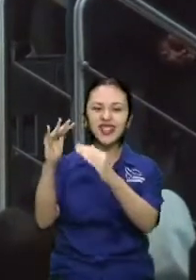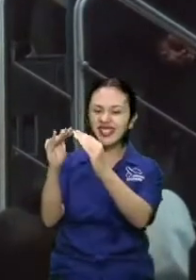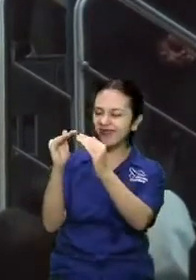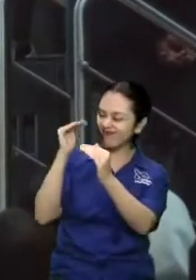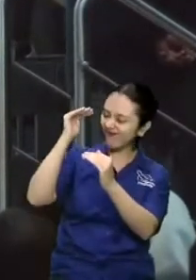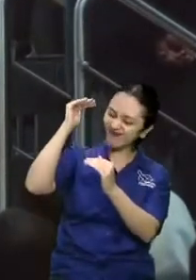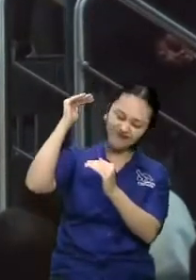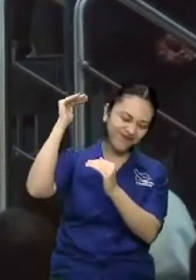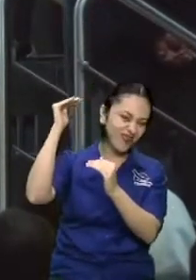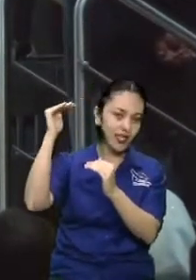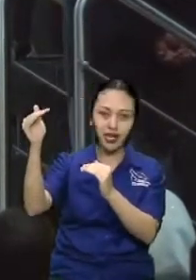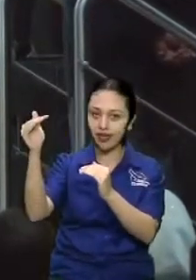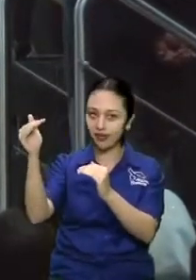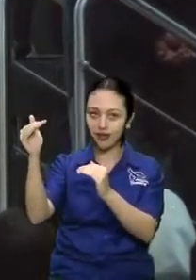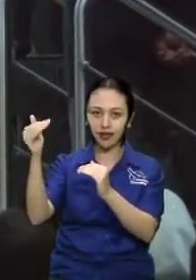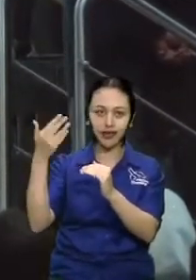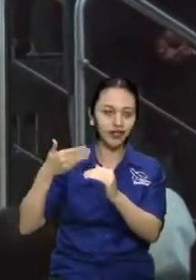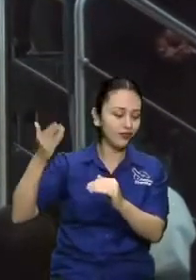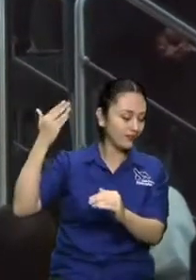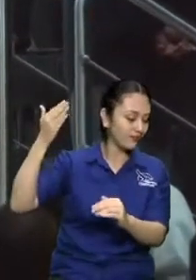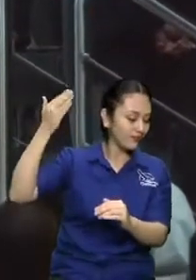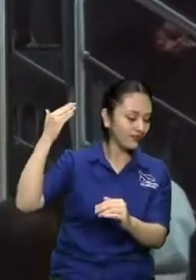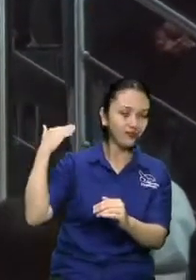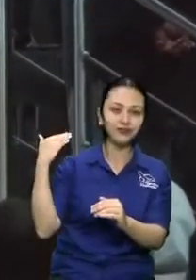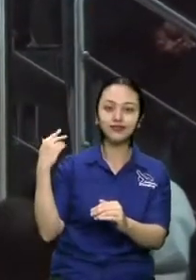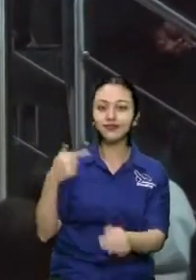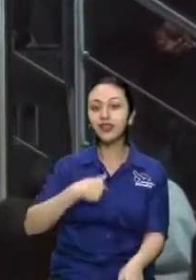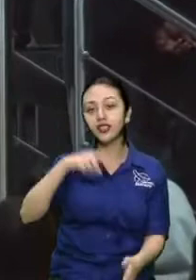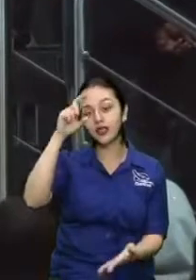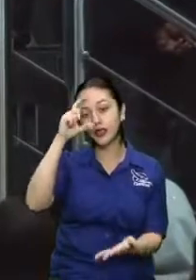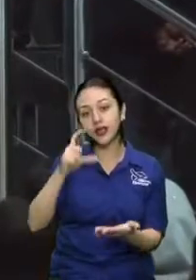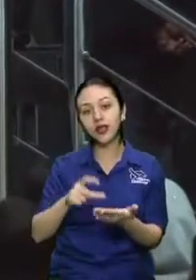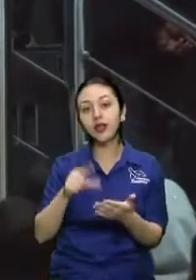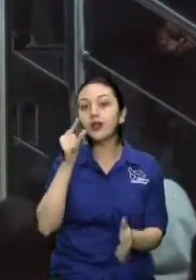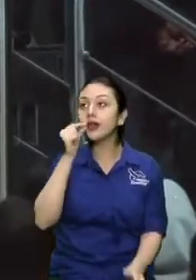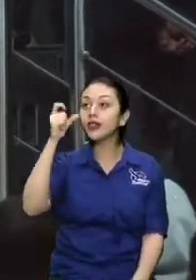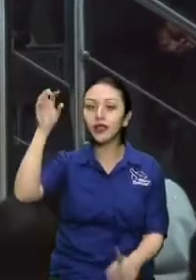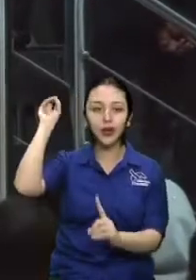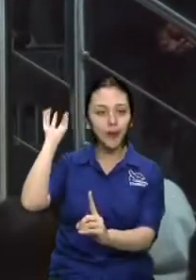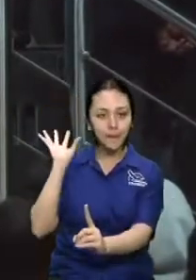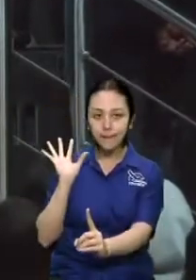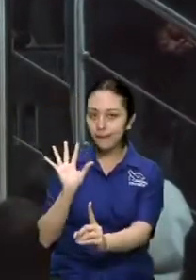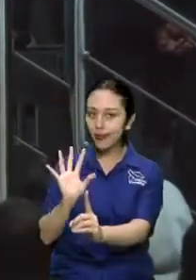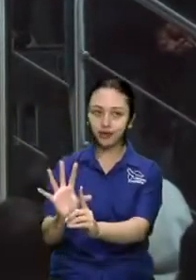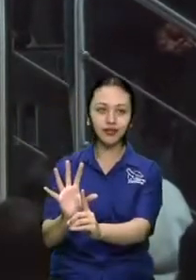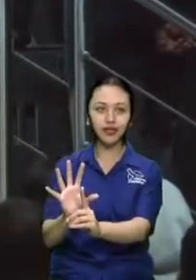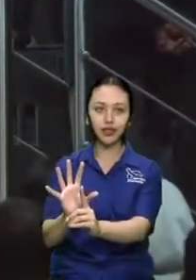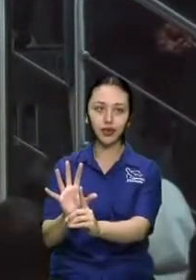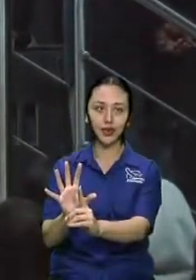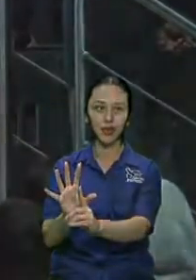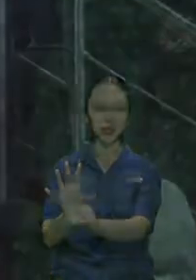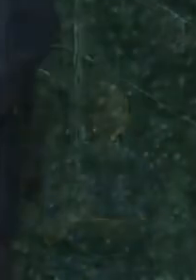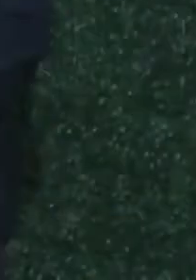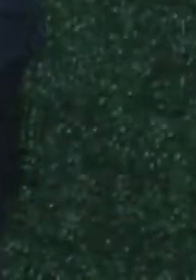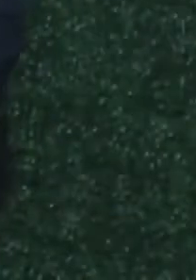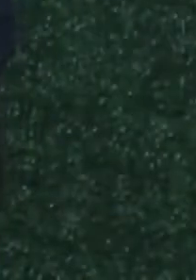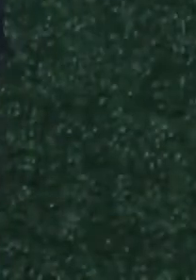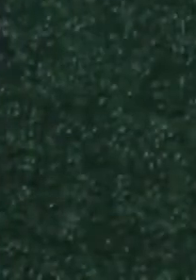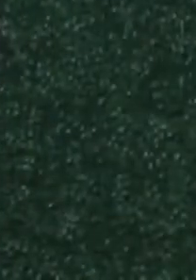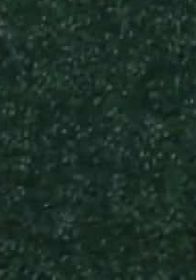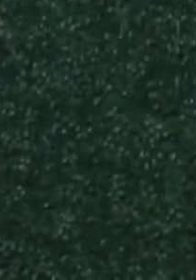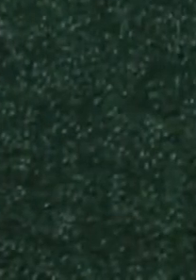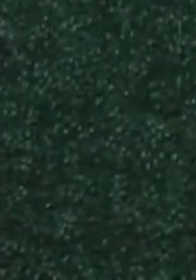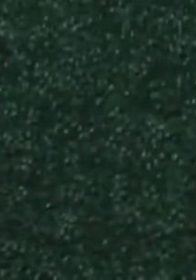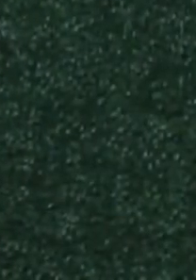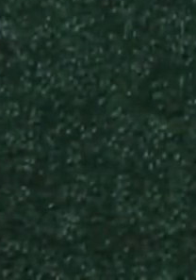a las de mis antepasados. Y yo creo que el Señor bendijo a quien lo engendró espiritualmente, pero las bendiciones que